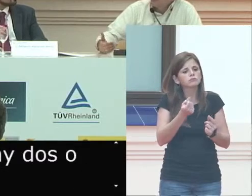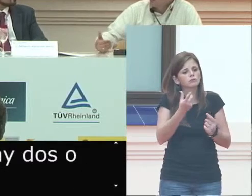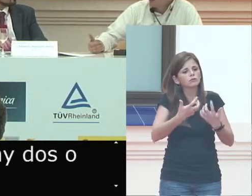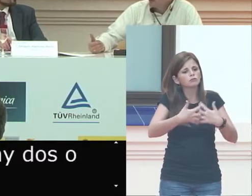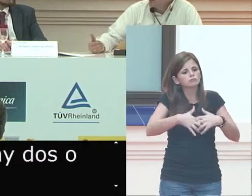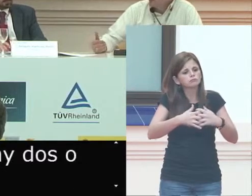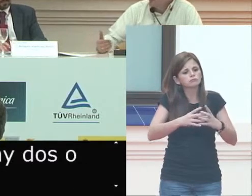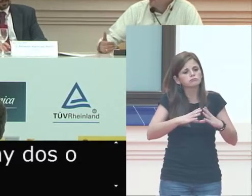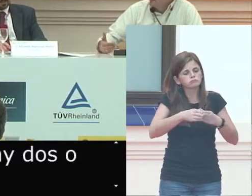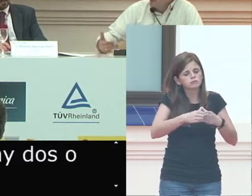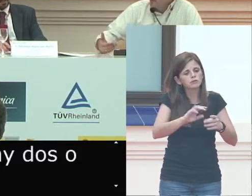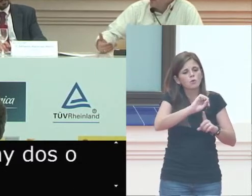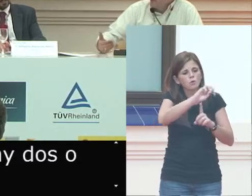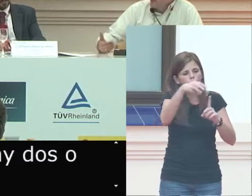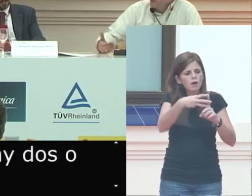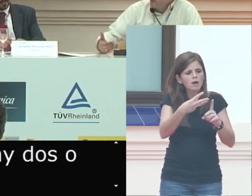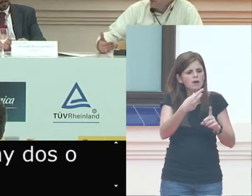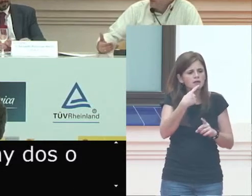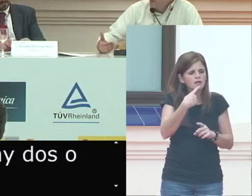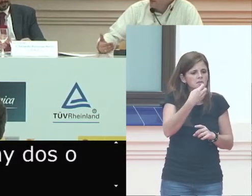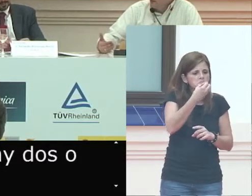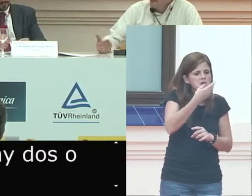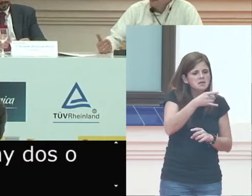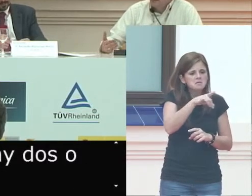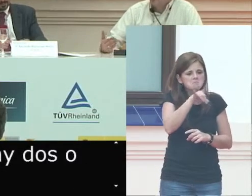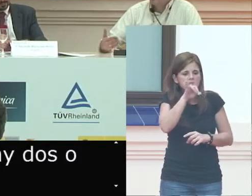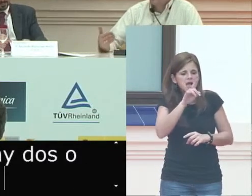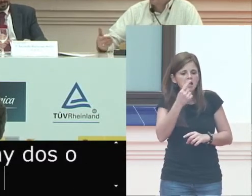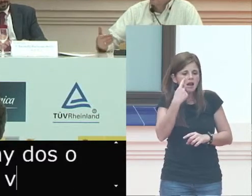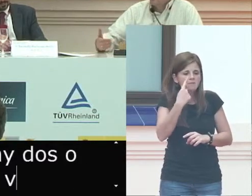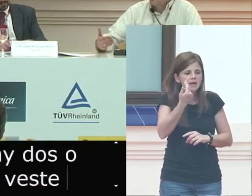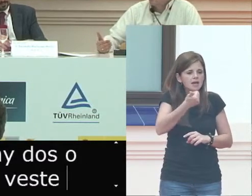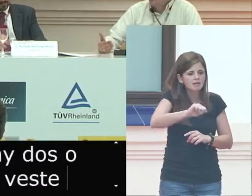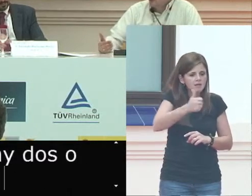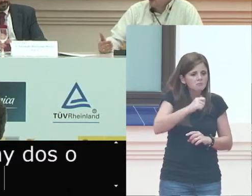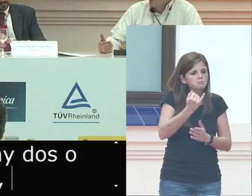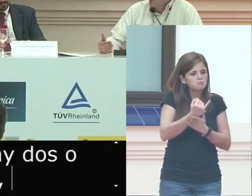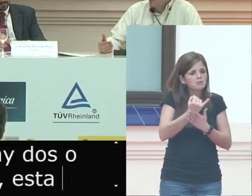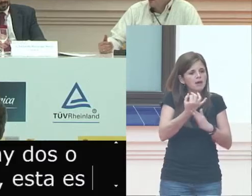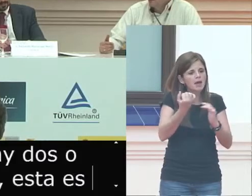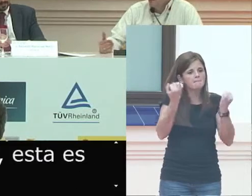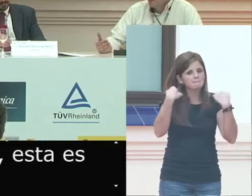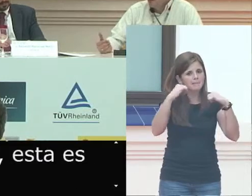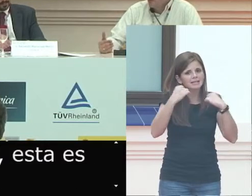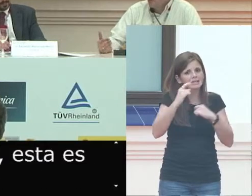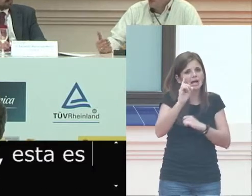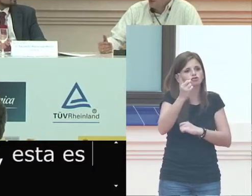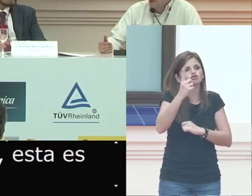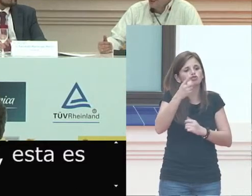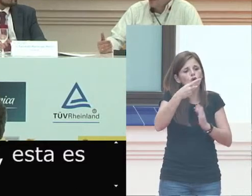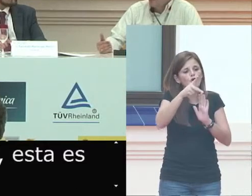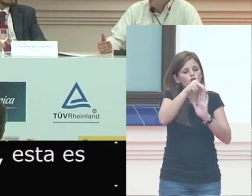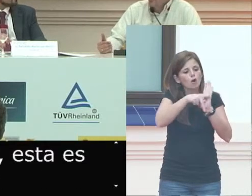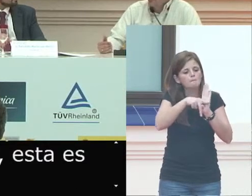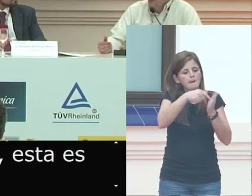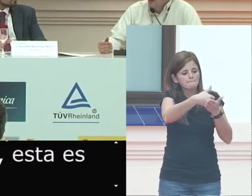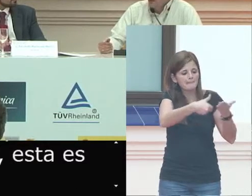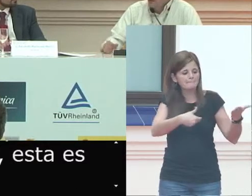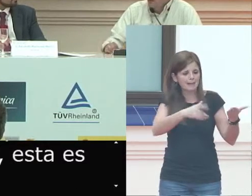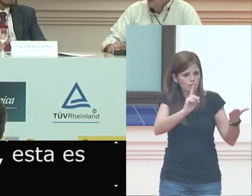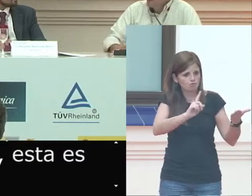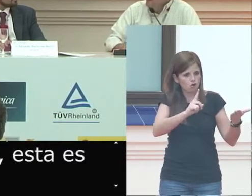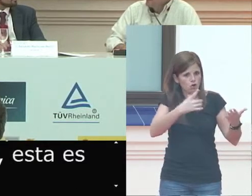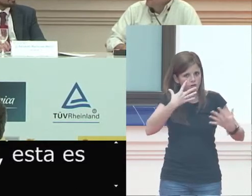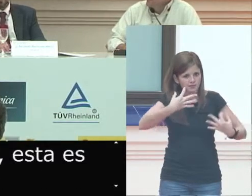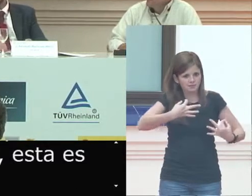diciendo no, esta es mejor, esta es peor. Se está probando en la práctica, no son normas de solo papel. Entonces se tiende a conocer y